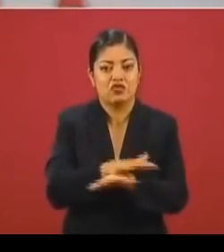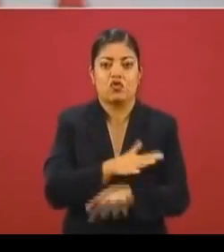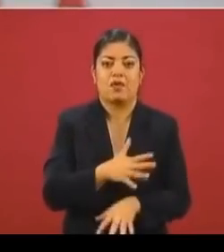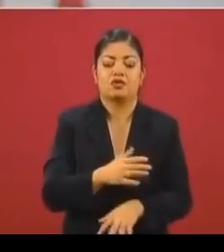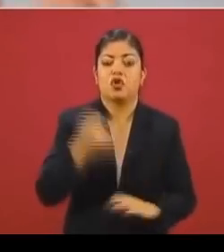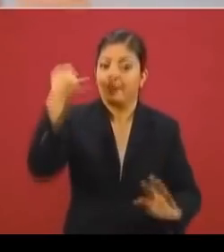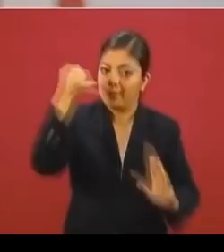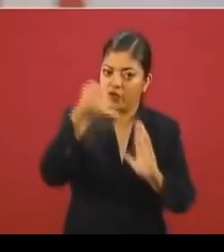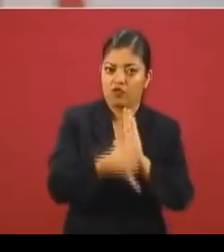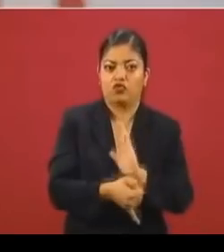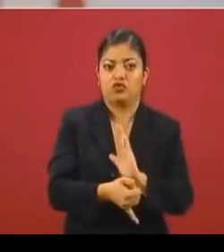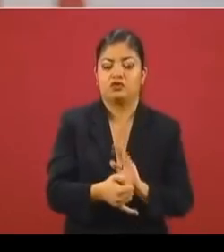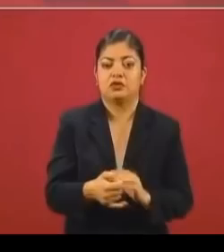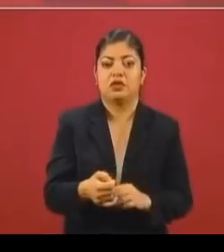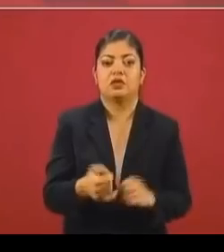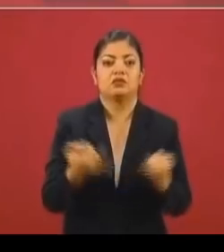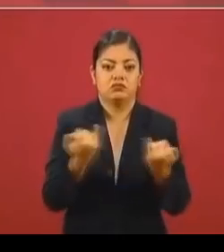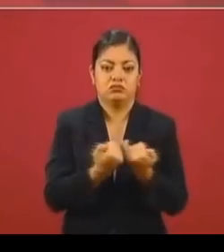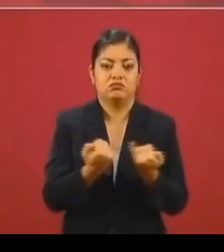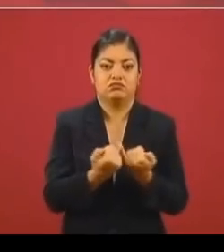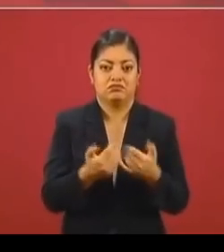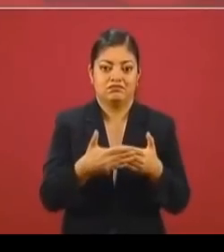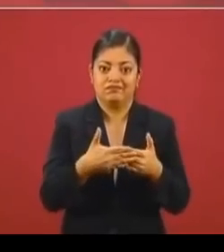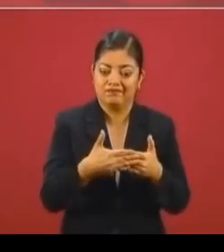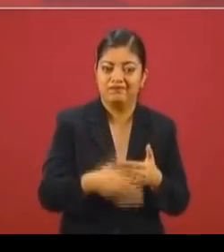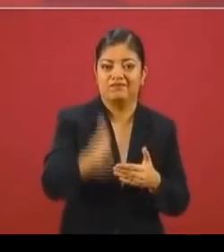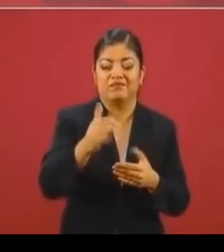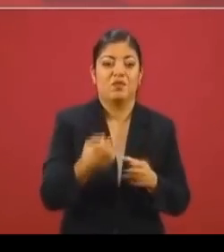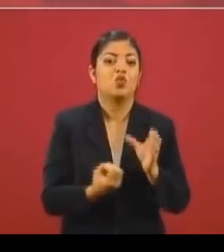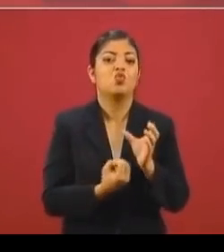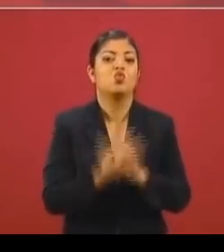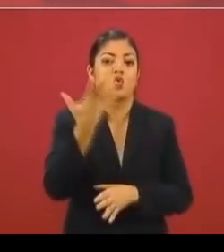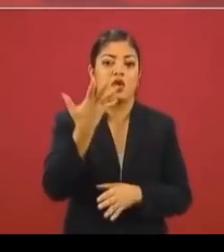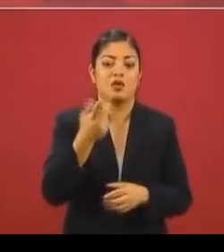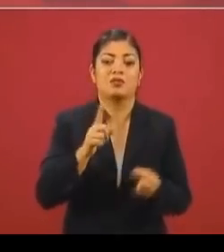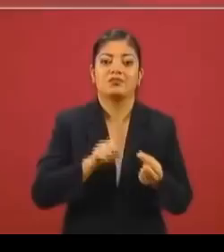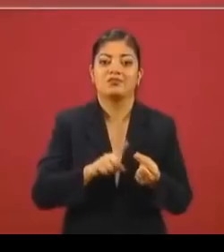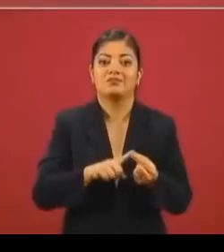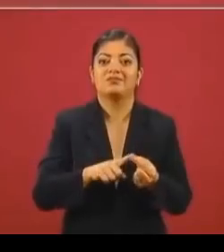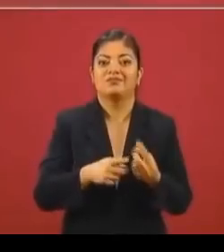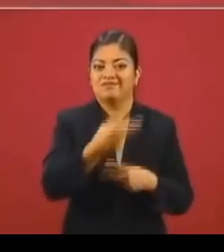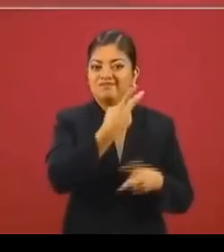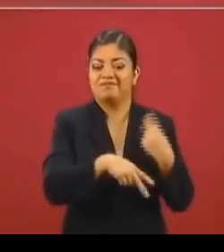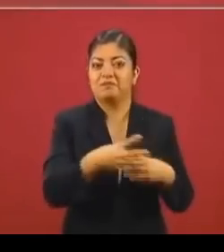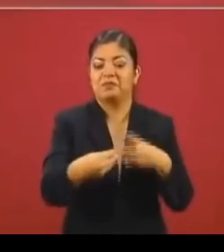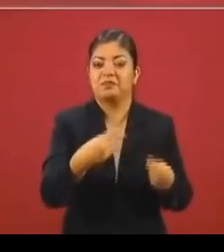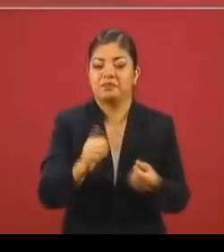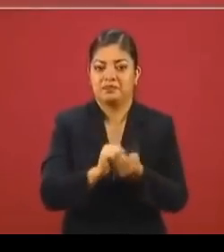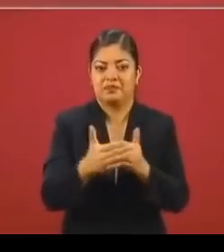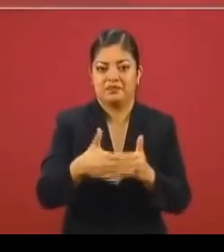profundizarla y enfrentar esta nueva realidad que se origina a partir de la pandemia.